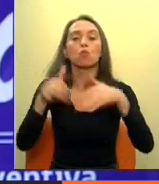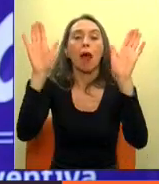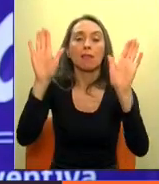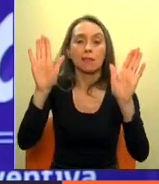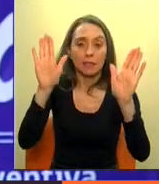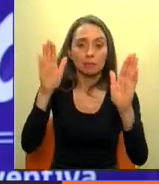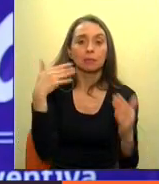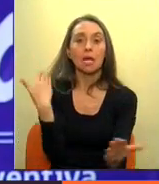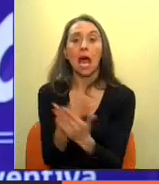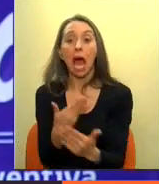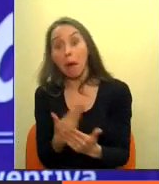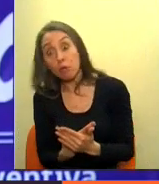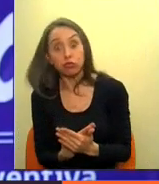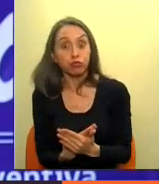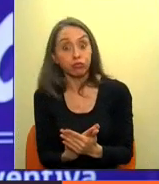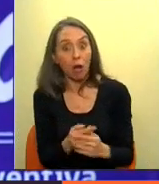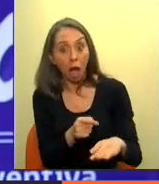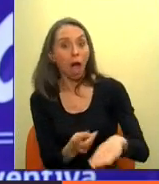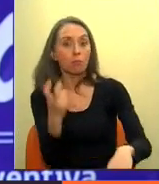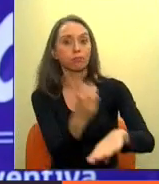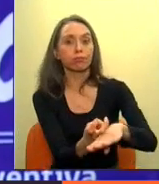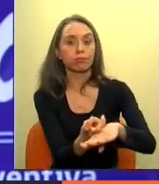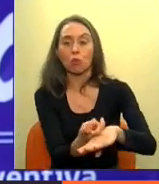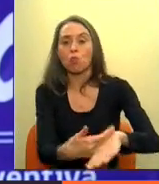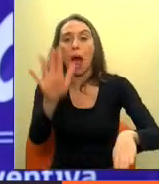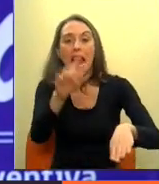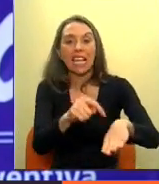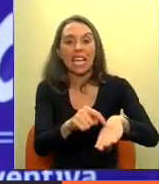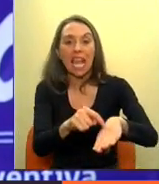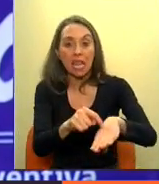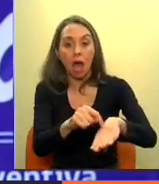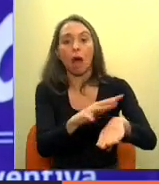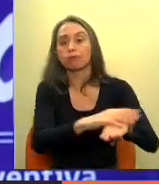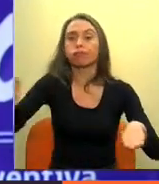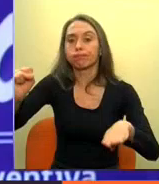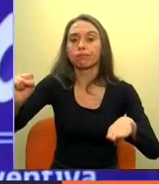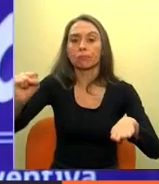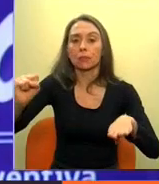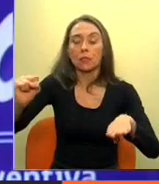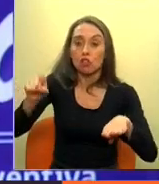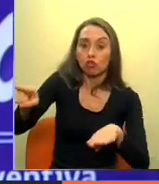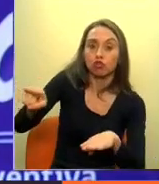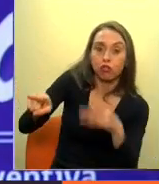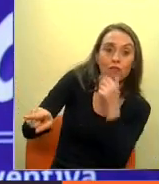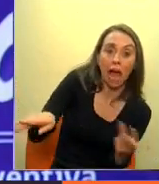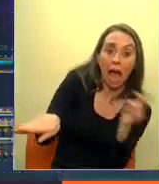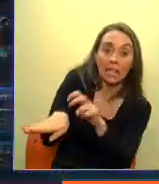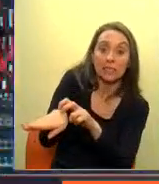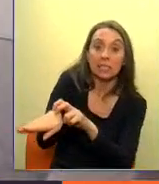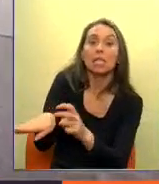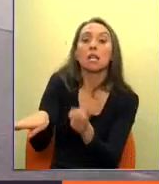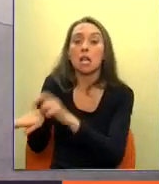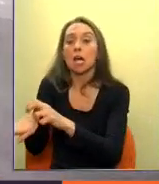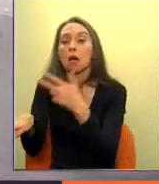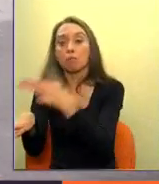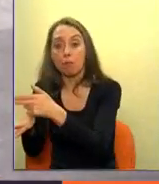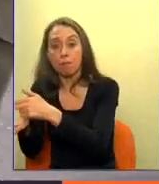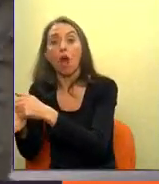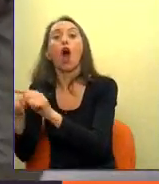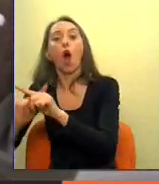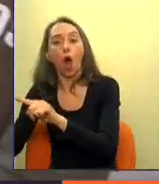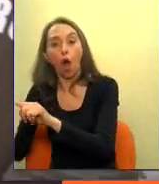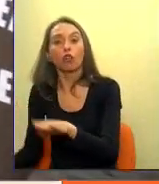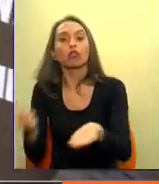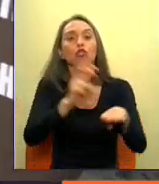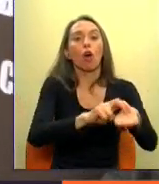aprovechan la oportunidad toman el primer vehículo que logran encontrar y lo utilizan para cometer otro delito una situación que